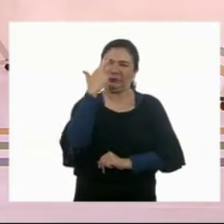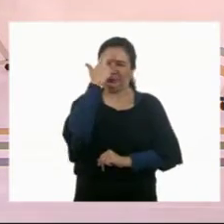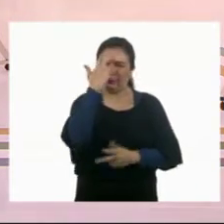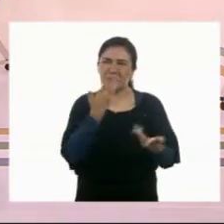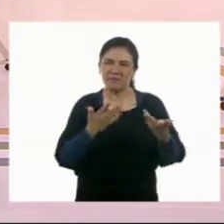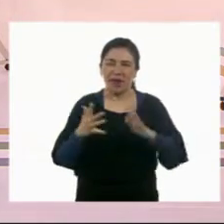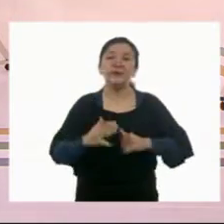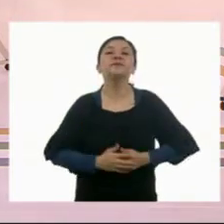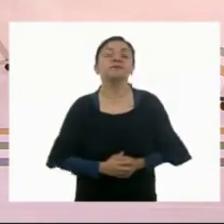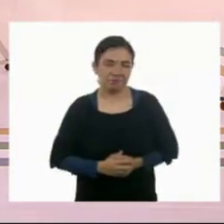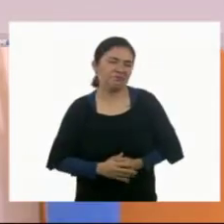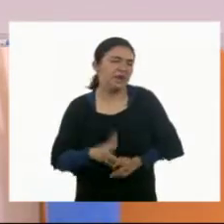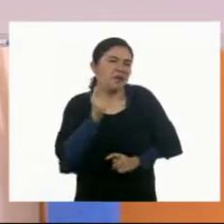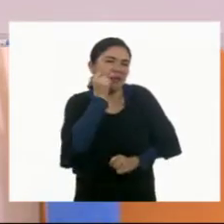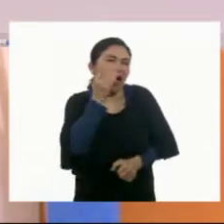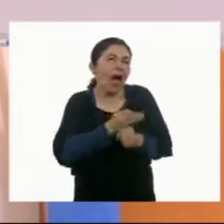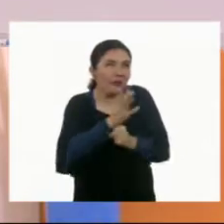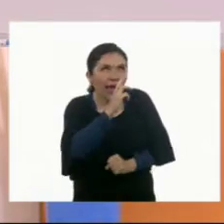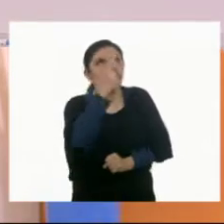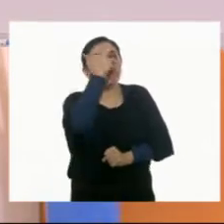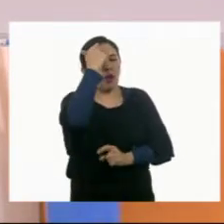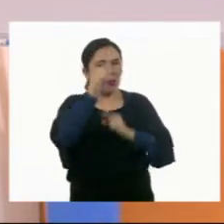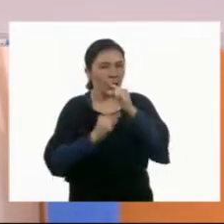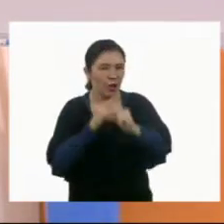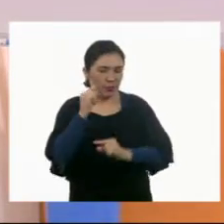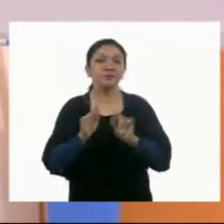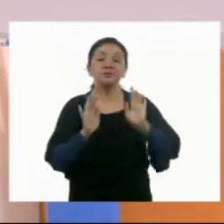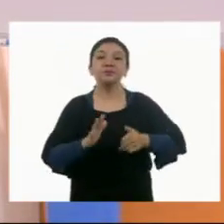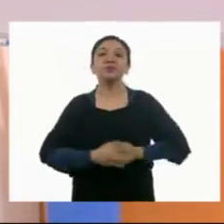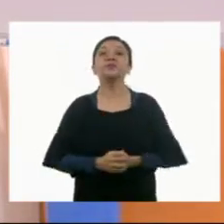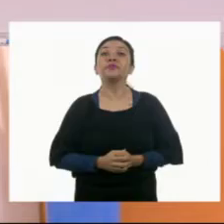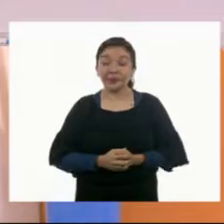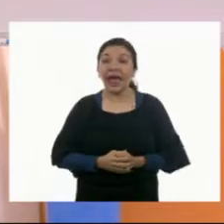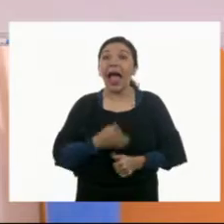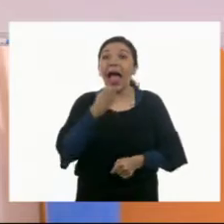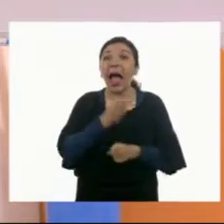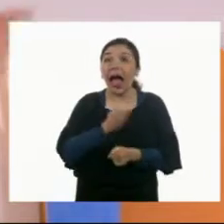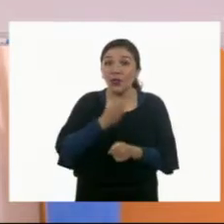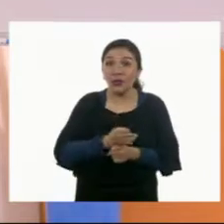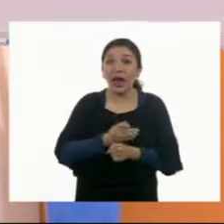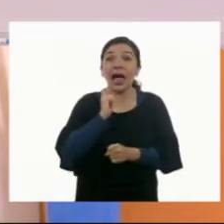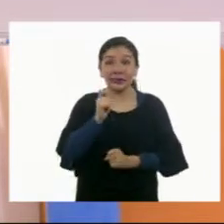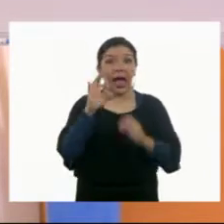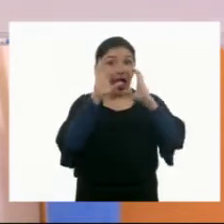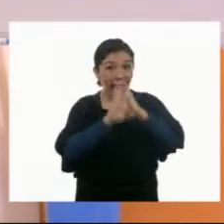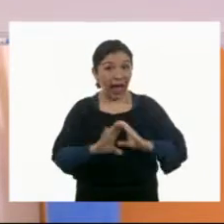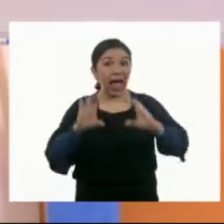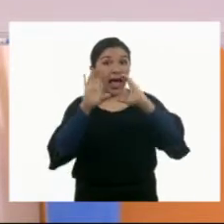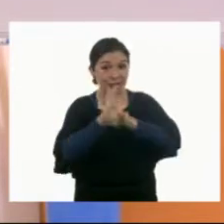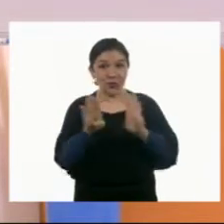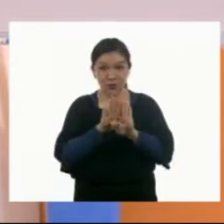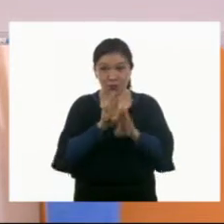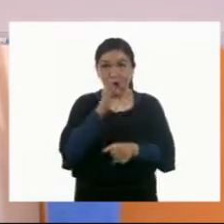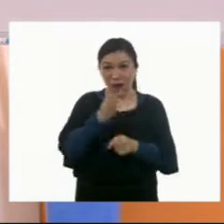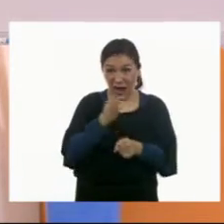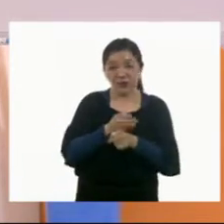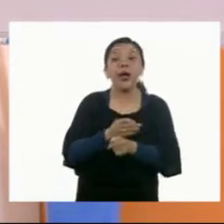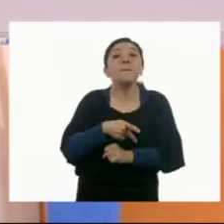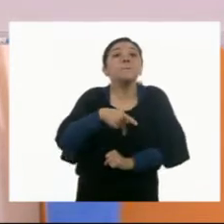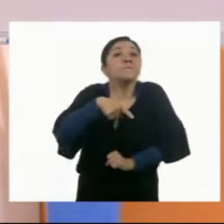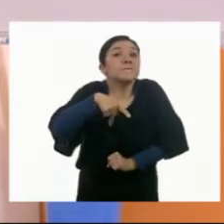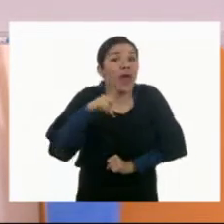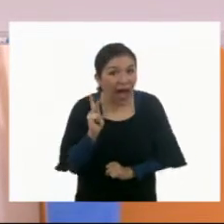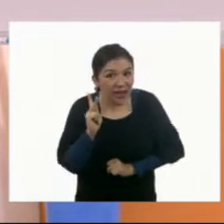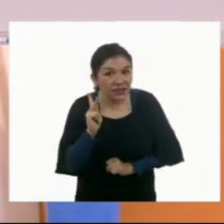tiempo, pero ahorita lo vamos recordando. Entonces, aquí el asunto es cantarlo tal como lo hicimos ahorita, solo